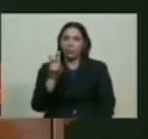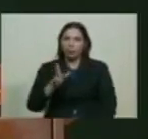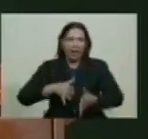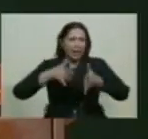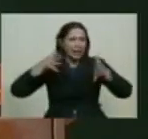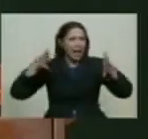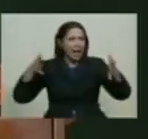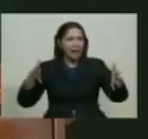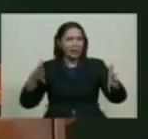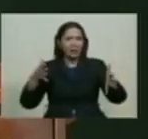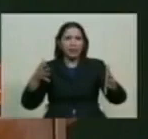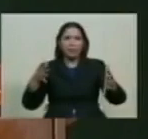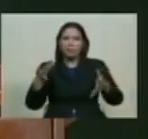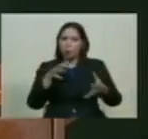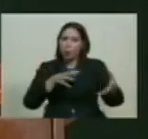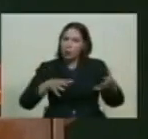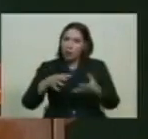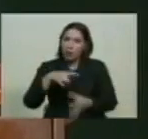sean las dificultades